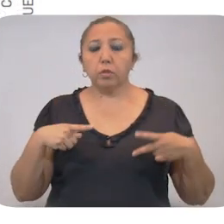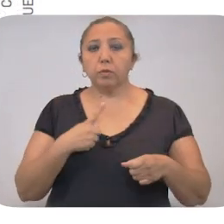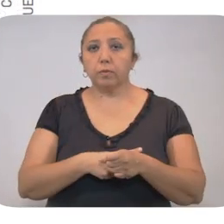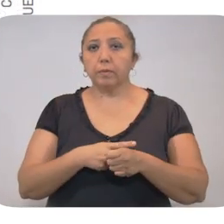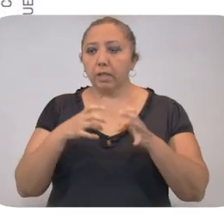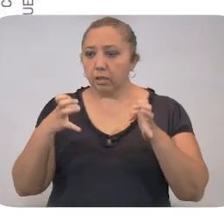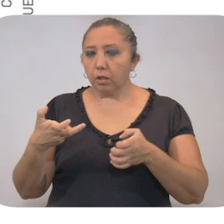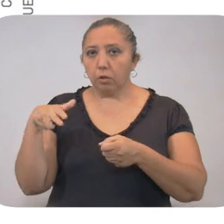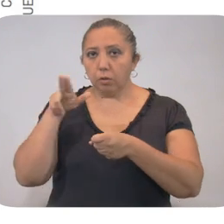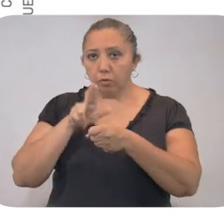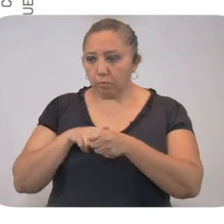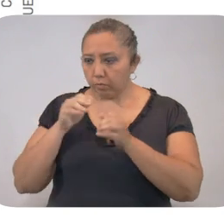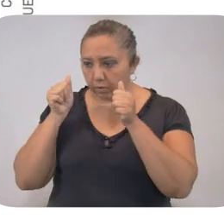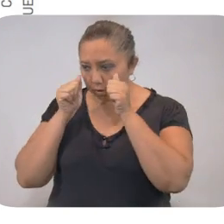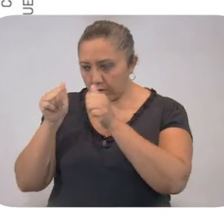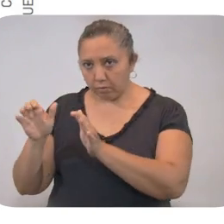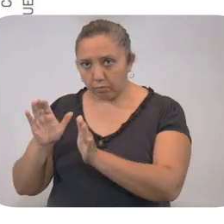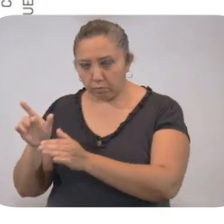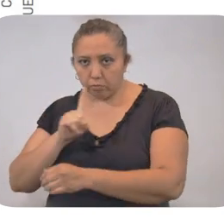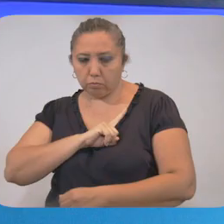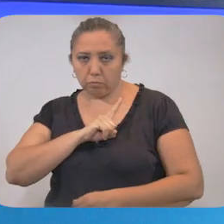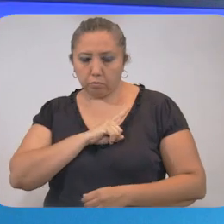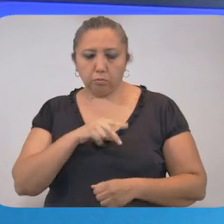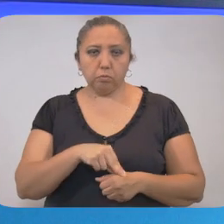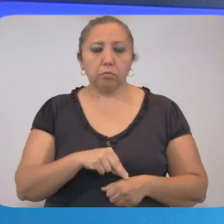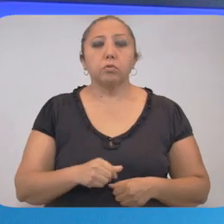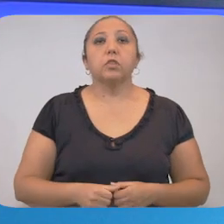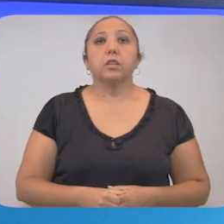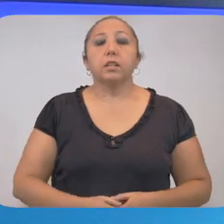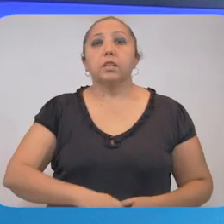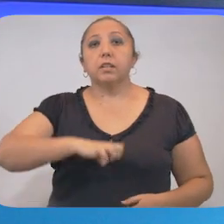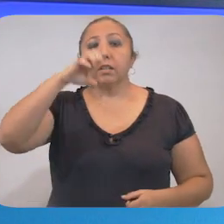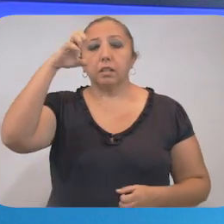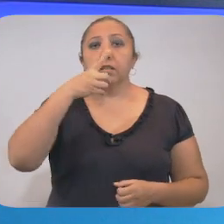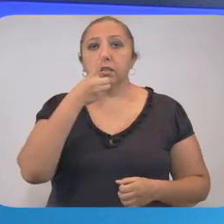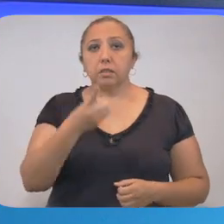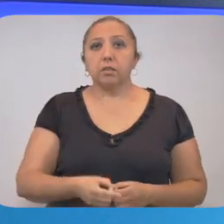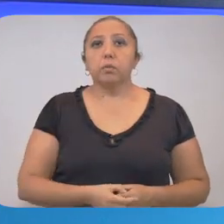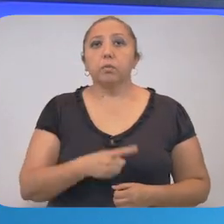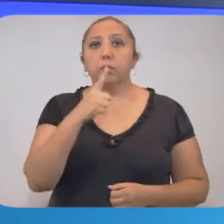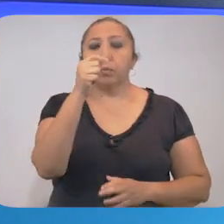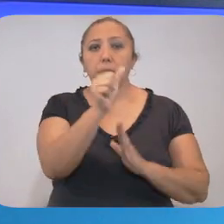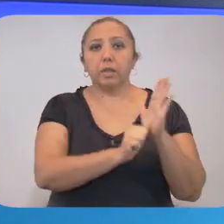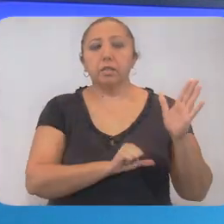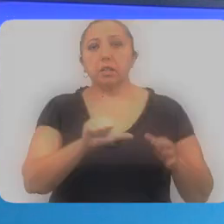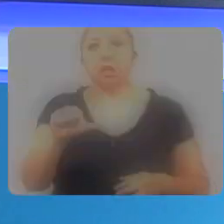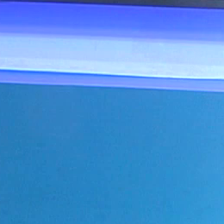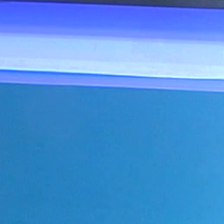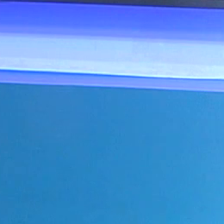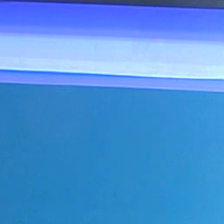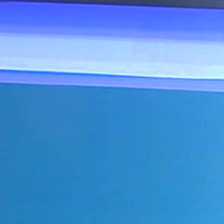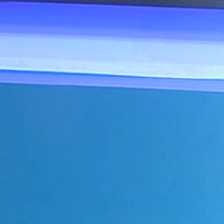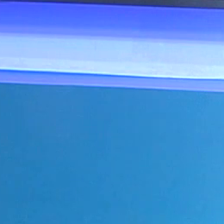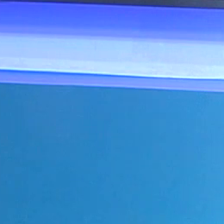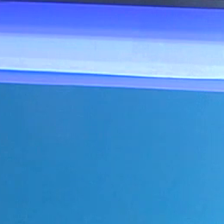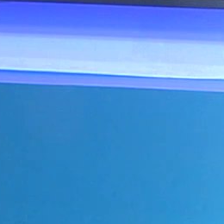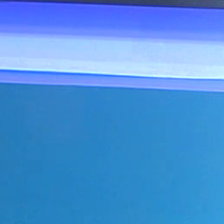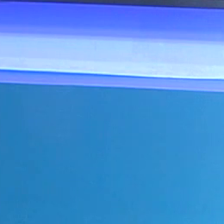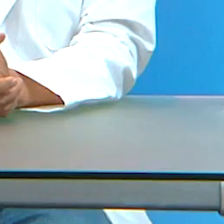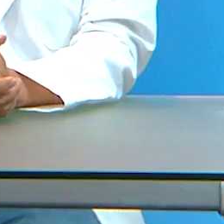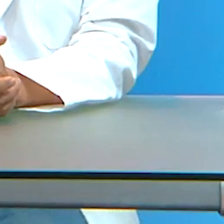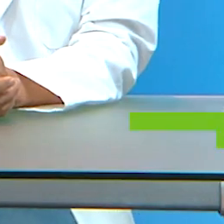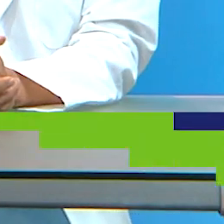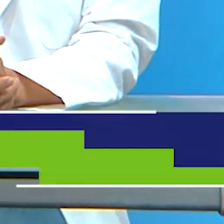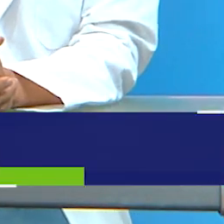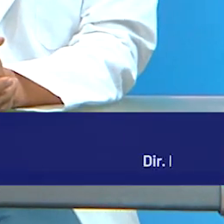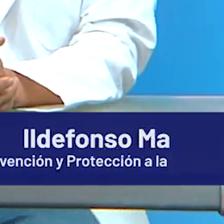confirmados están hospitalizados y en aislamiento total. El rango de edad de los casos confirmados es de 1 mes a 94 años. Este es el